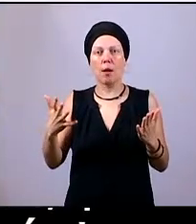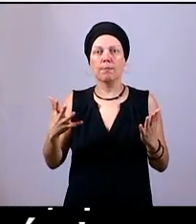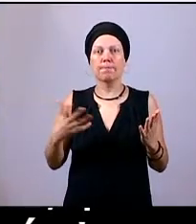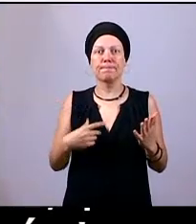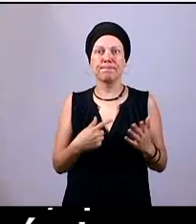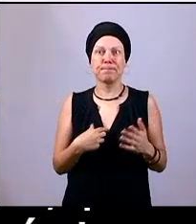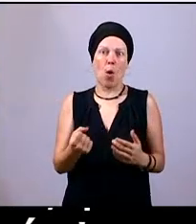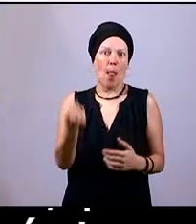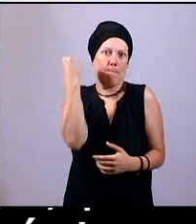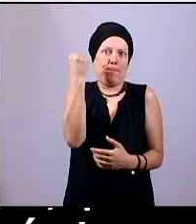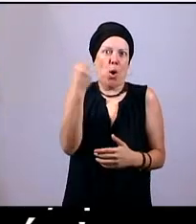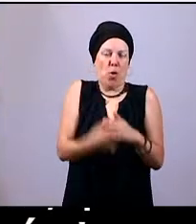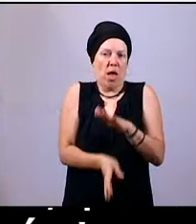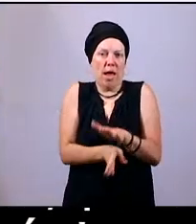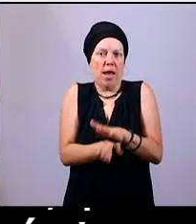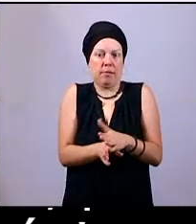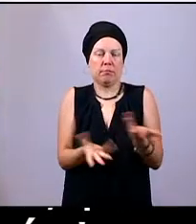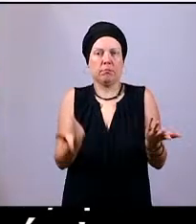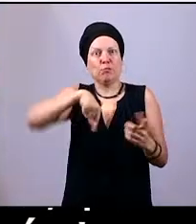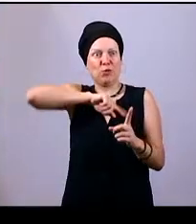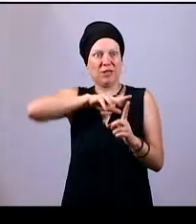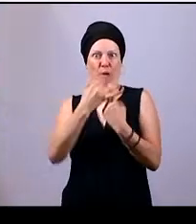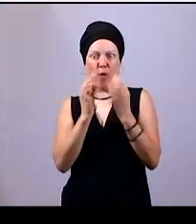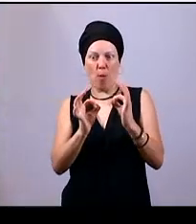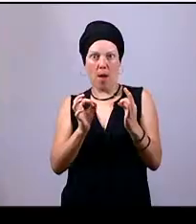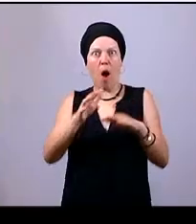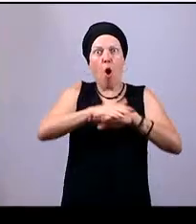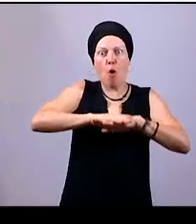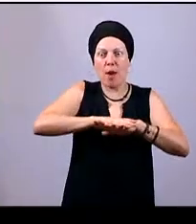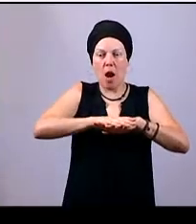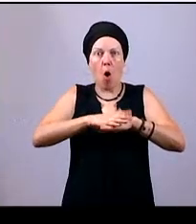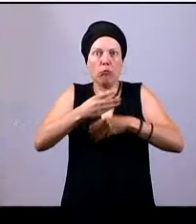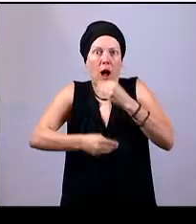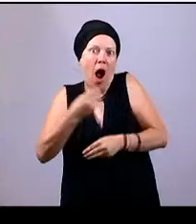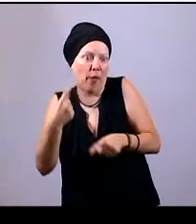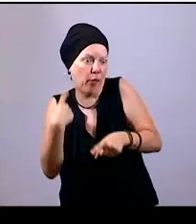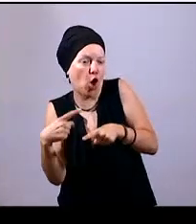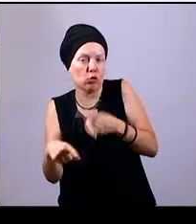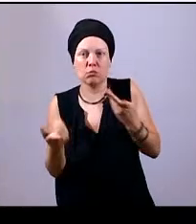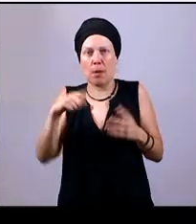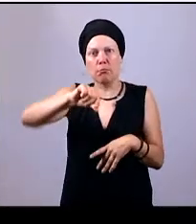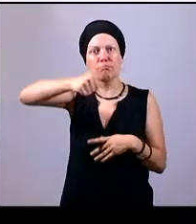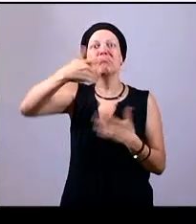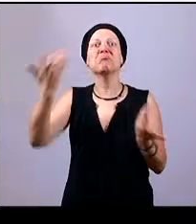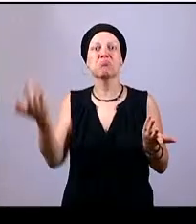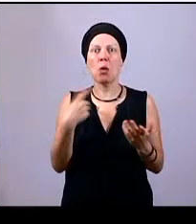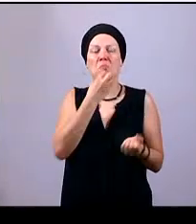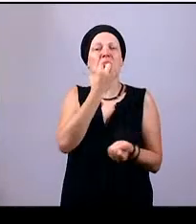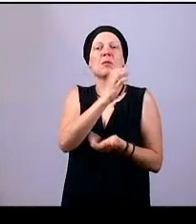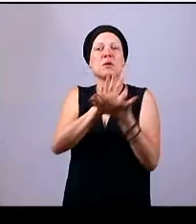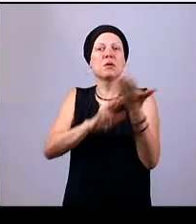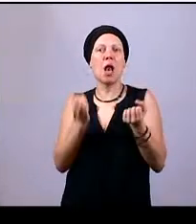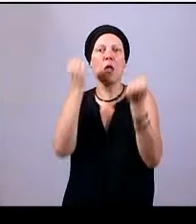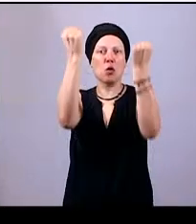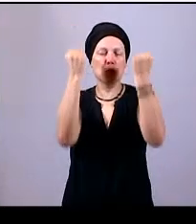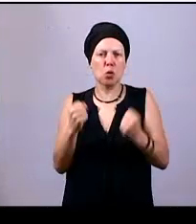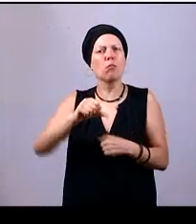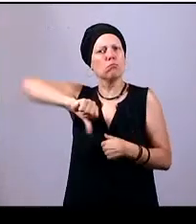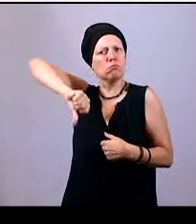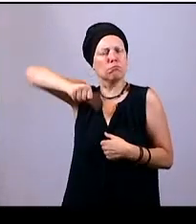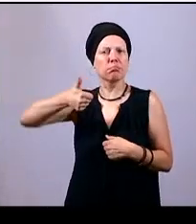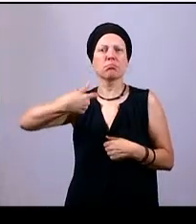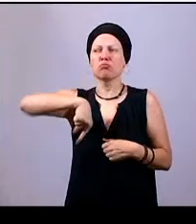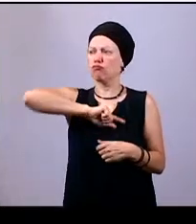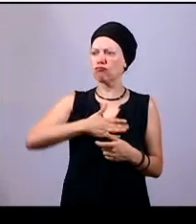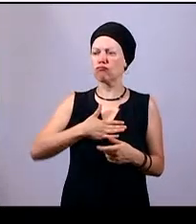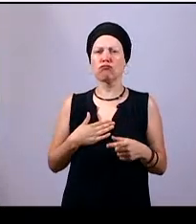el poder. Ante esto, nuestro Gobierno actúa y nuestro Gobierno aprueba esa declaración institucional en la que